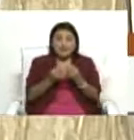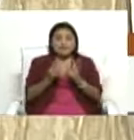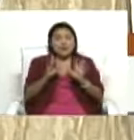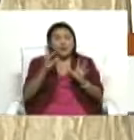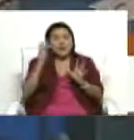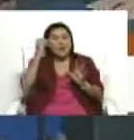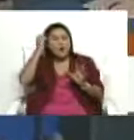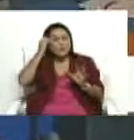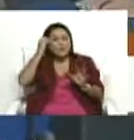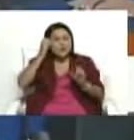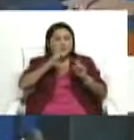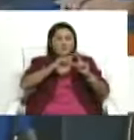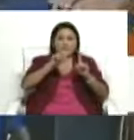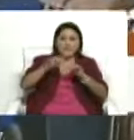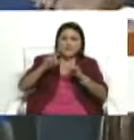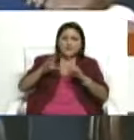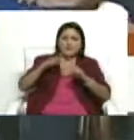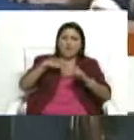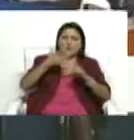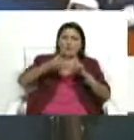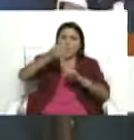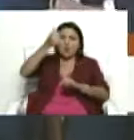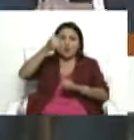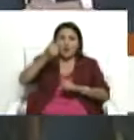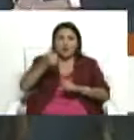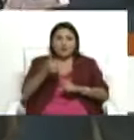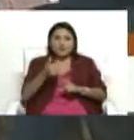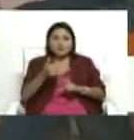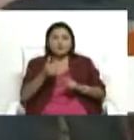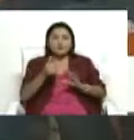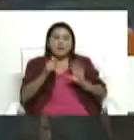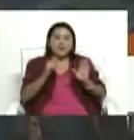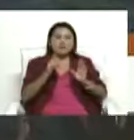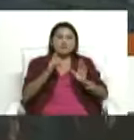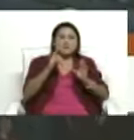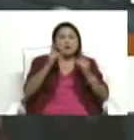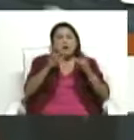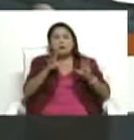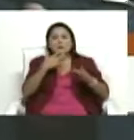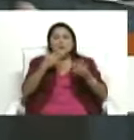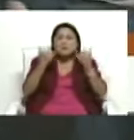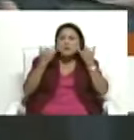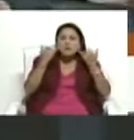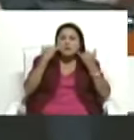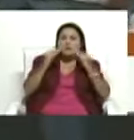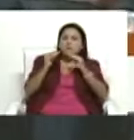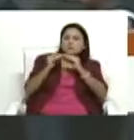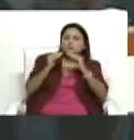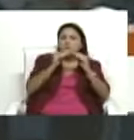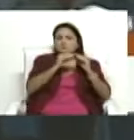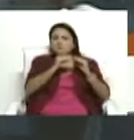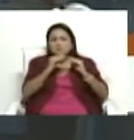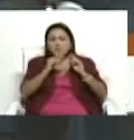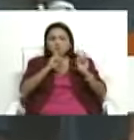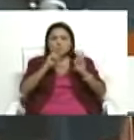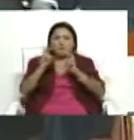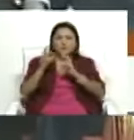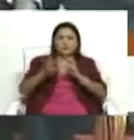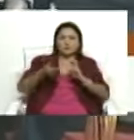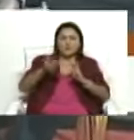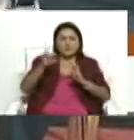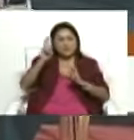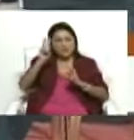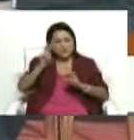diferencia consigamos puntos comunes en que encontrarnos sobre temas